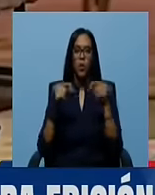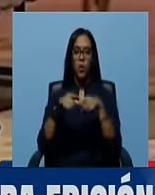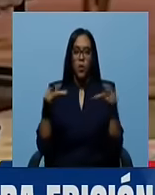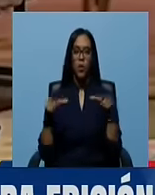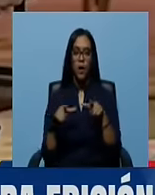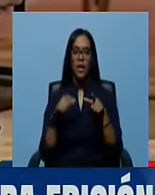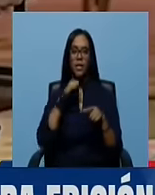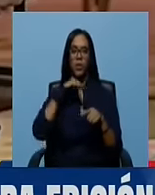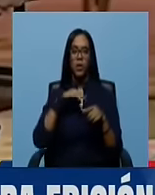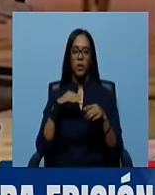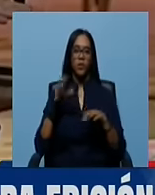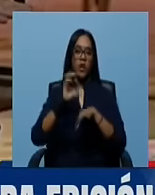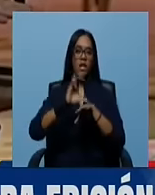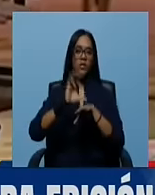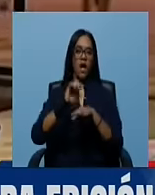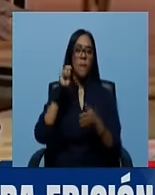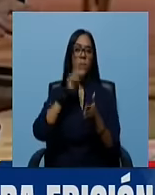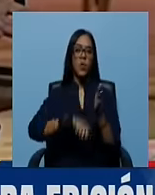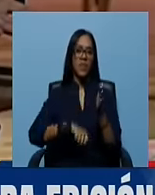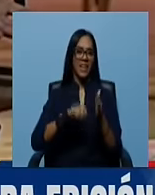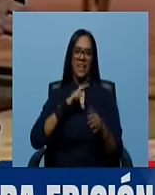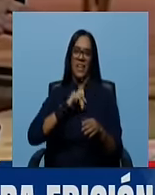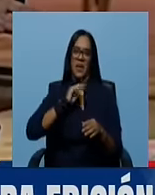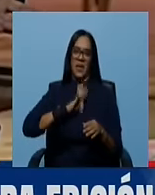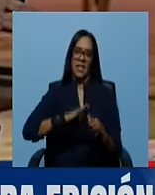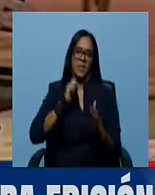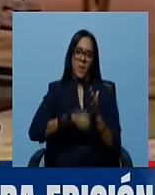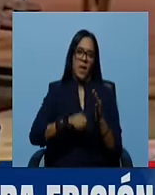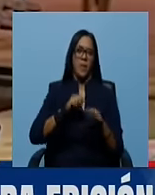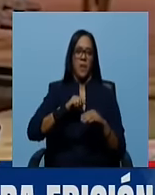prohibida, que no está prohibida porque uno puede entrar.